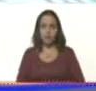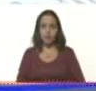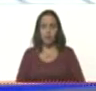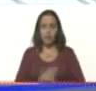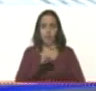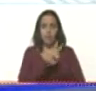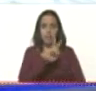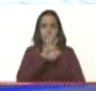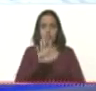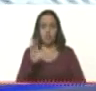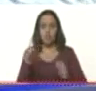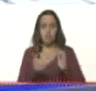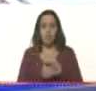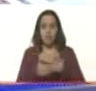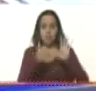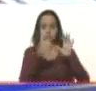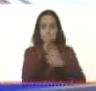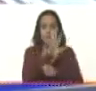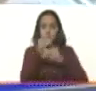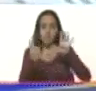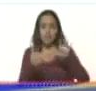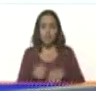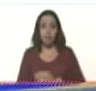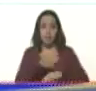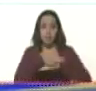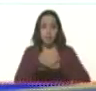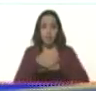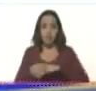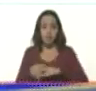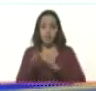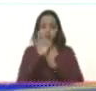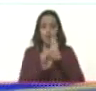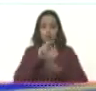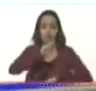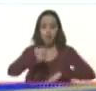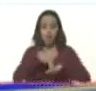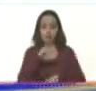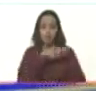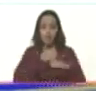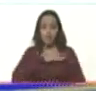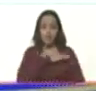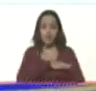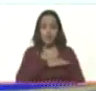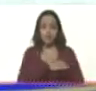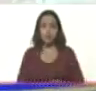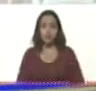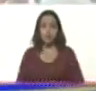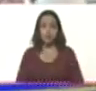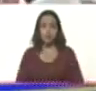25.056 petros para el Fondo Nacional de Misiones.